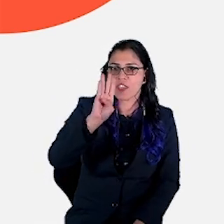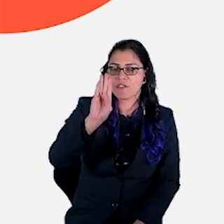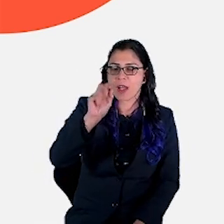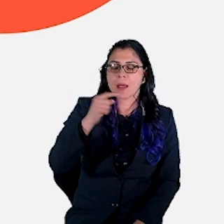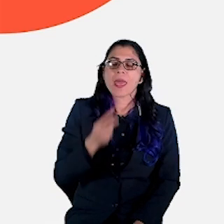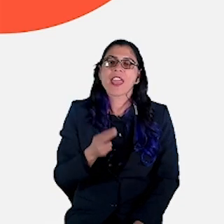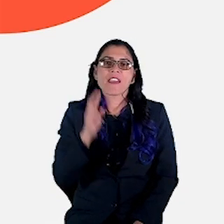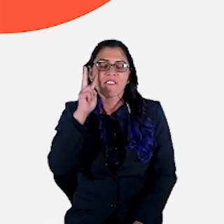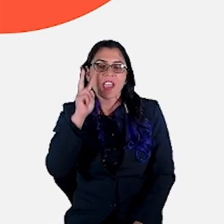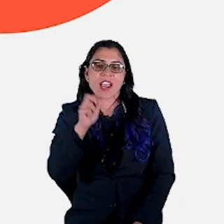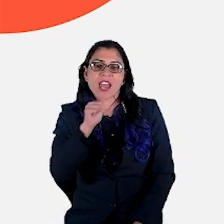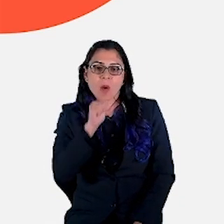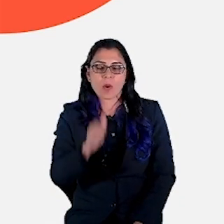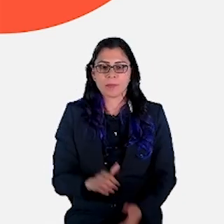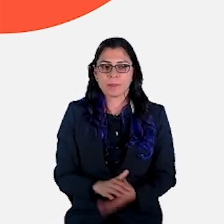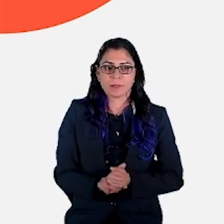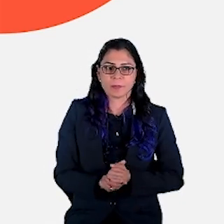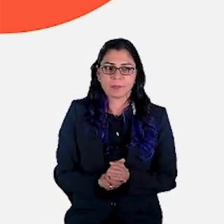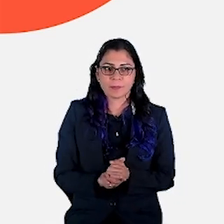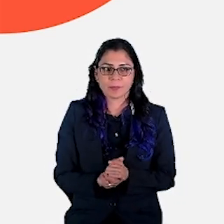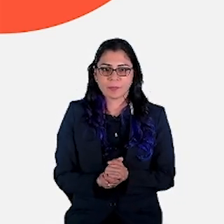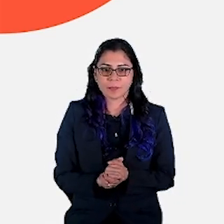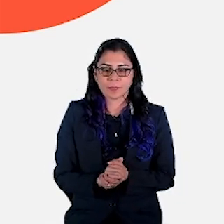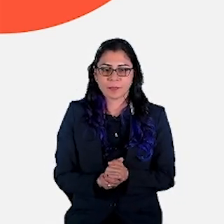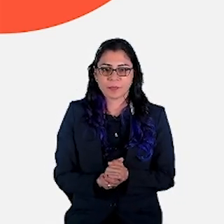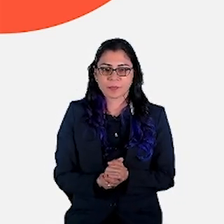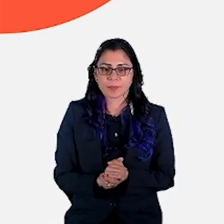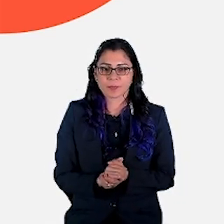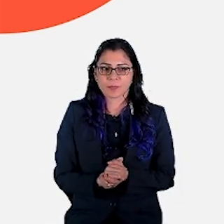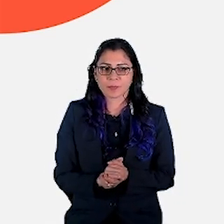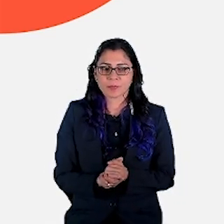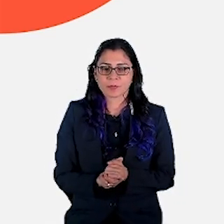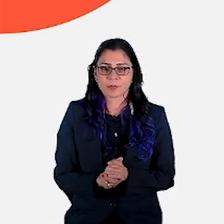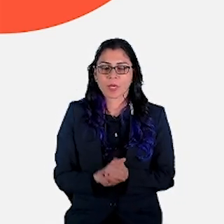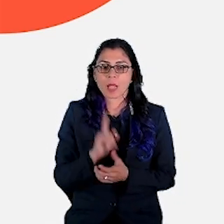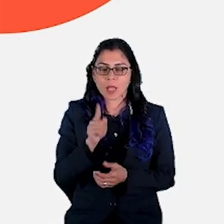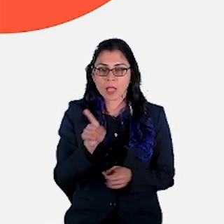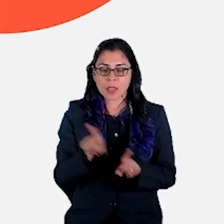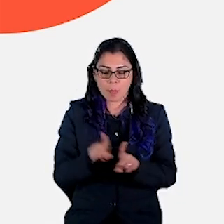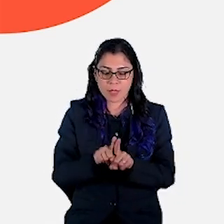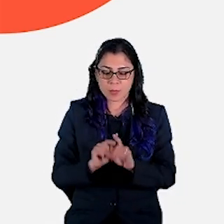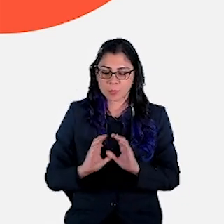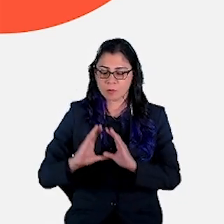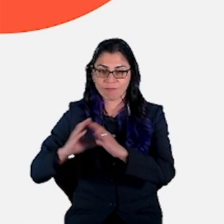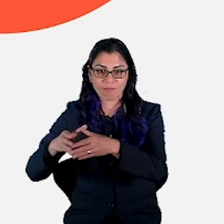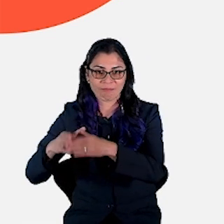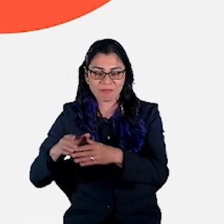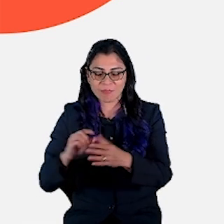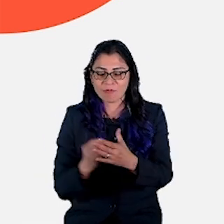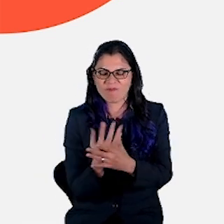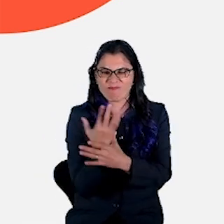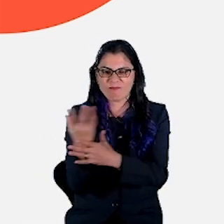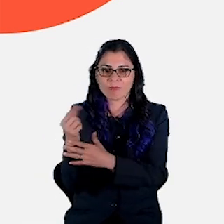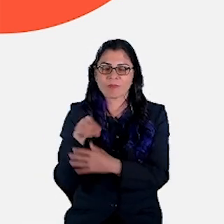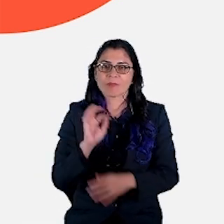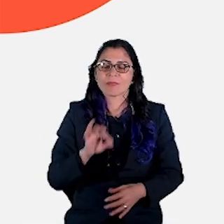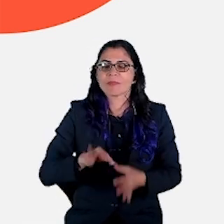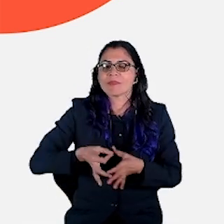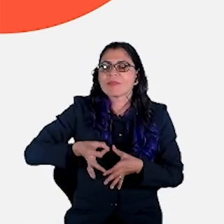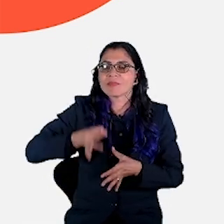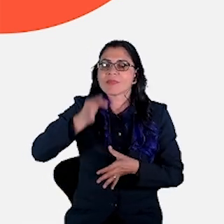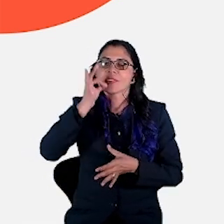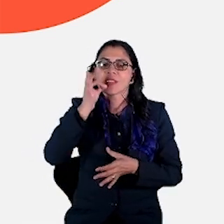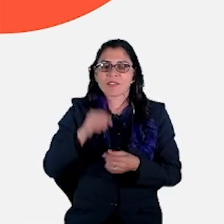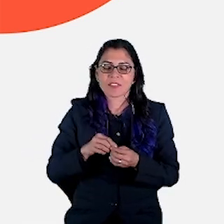provincia de veraguas nuestro Circuito del café como muchos de ustedes saben en Panamá